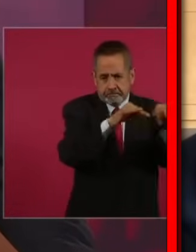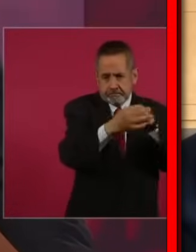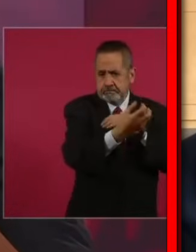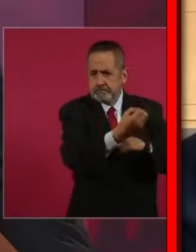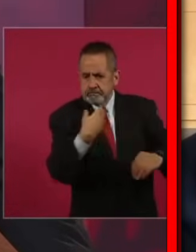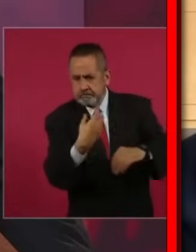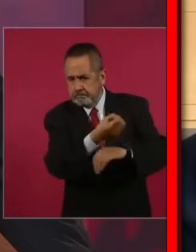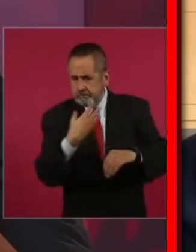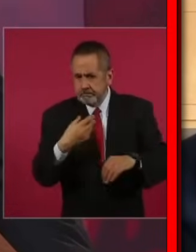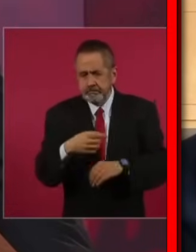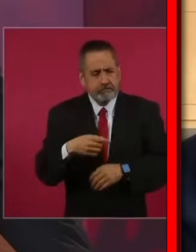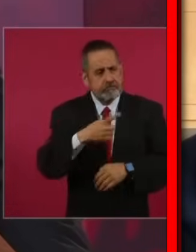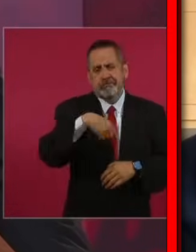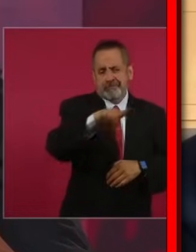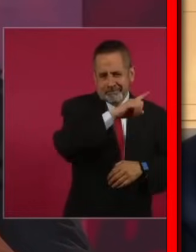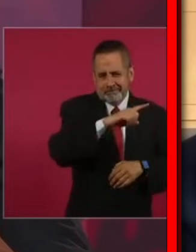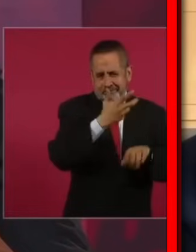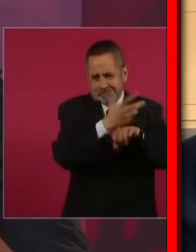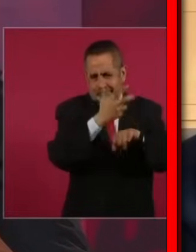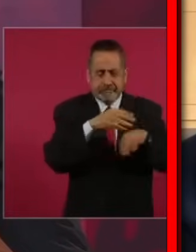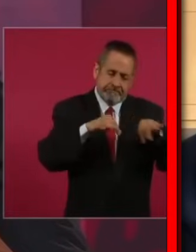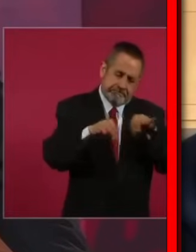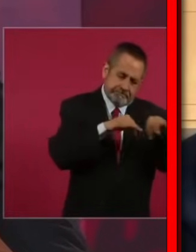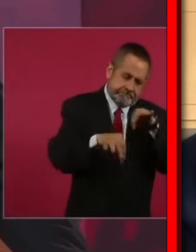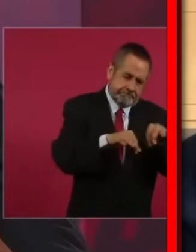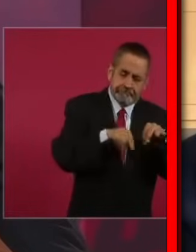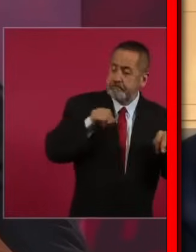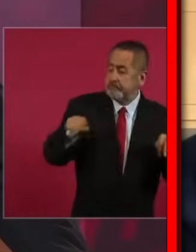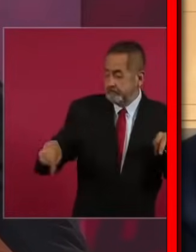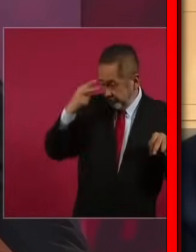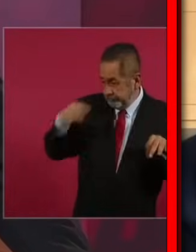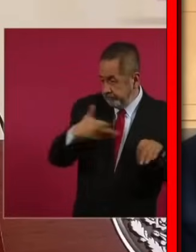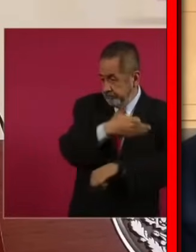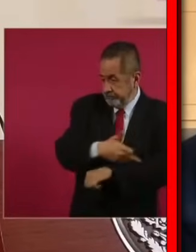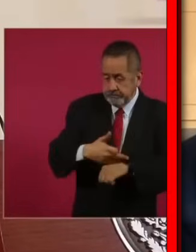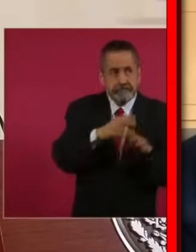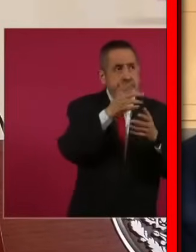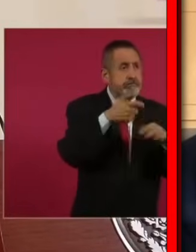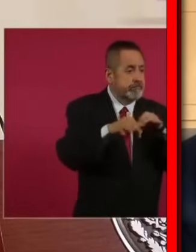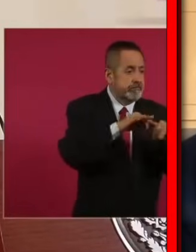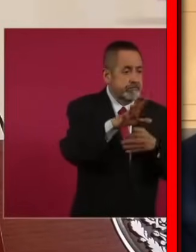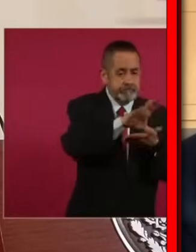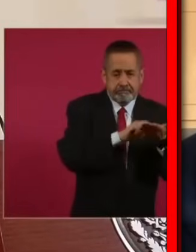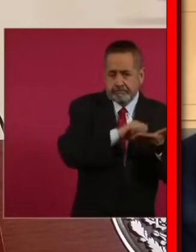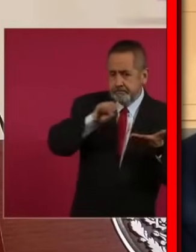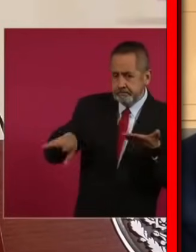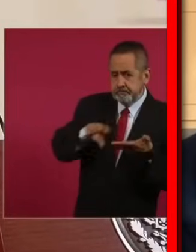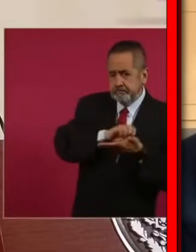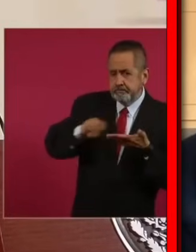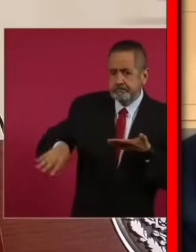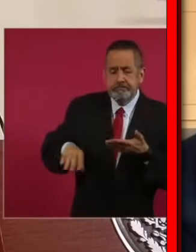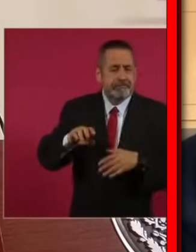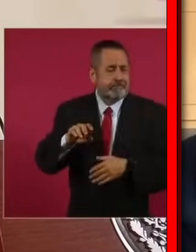lo que envían nuestros paisanos que trabajan en Estados Unidos a sus familiares en México las